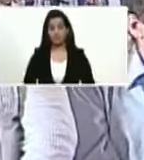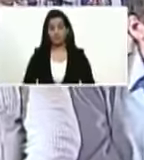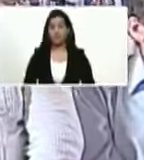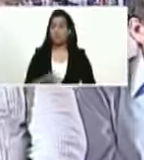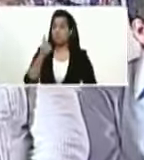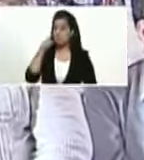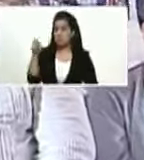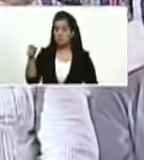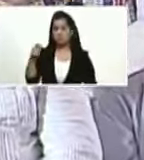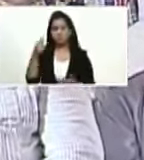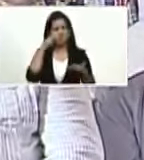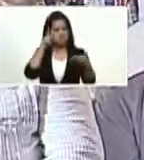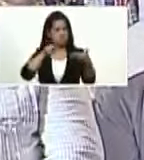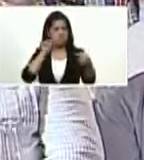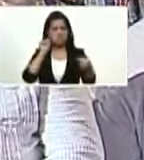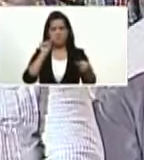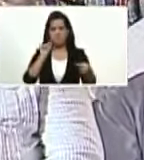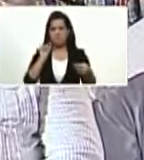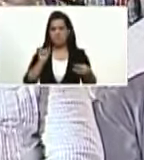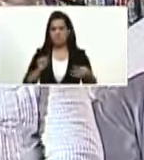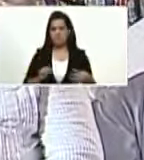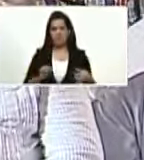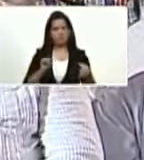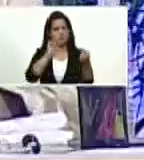Bien contundente.